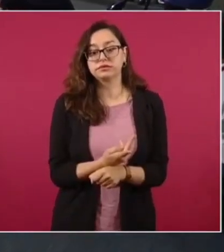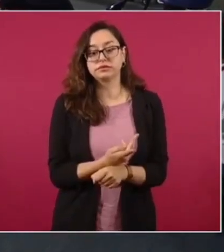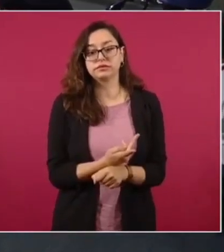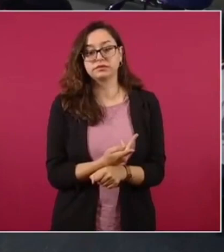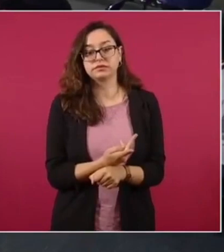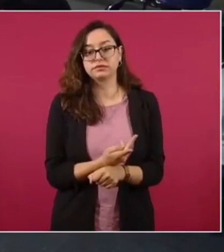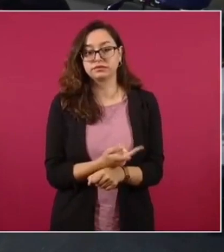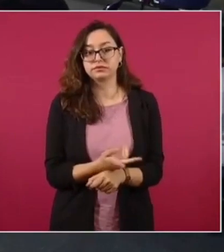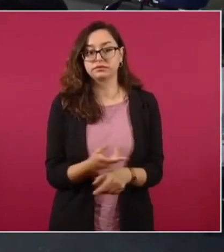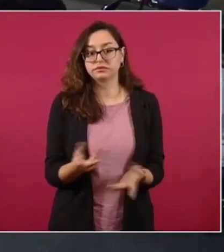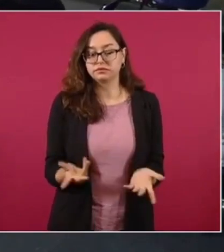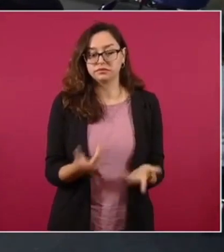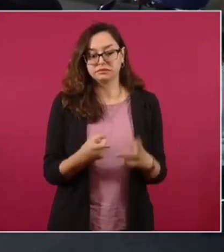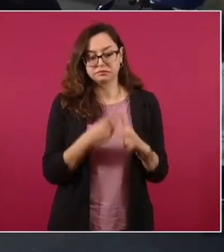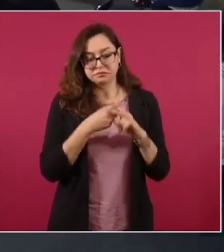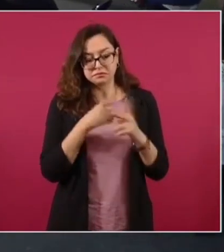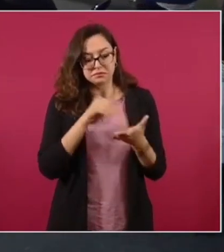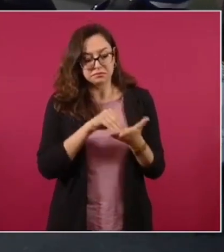técnica,